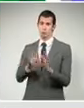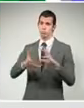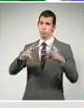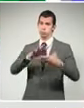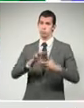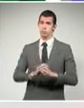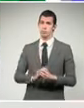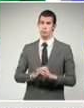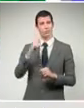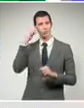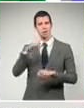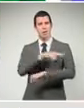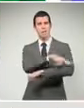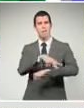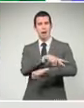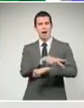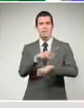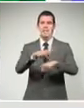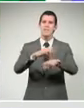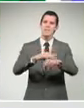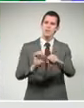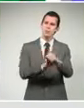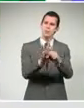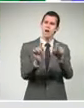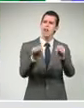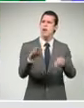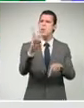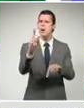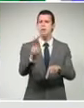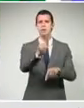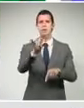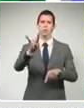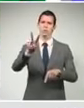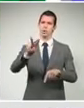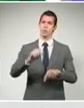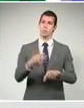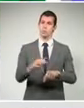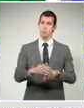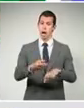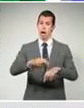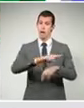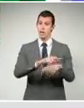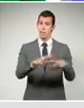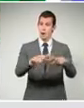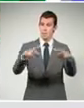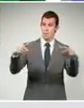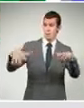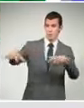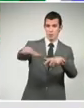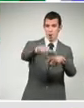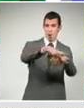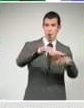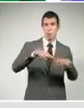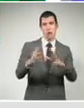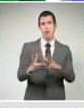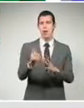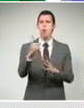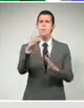que han confirmado casos de COVID. Ayer nuevamente una cifra superior al medio millón. Esto realmente